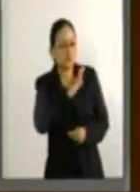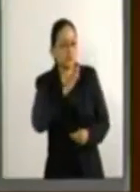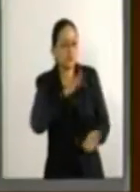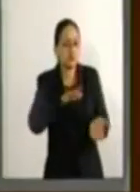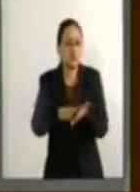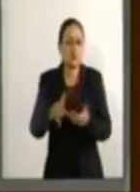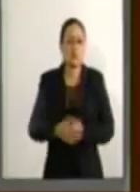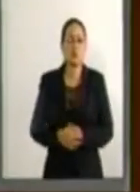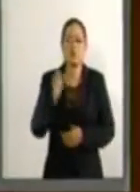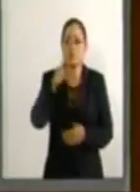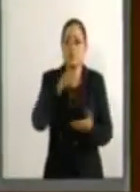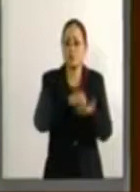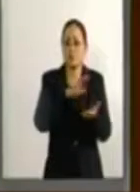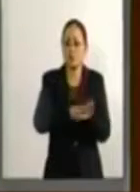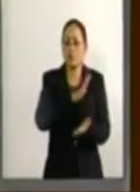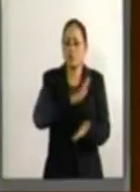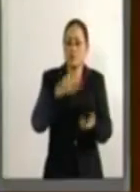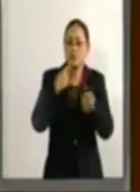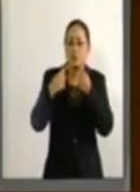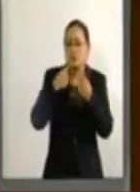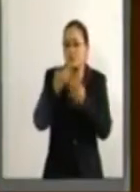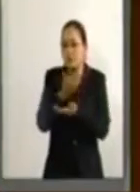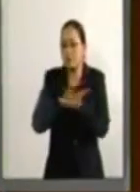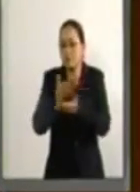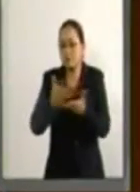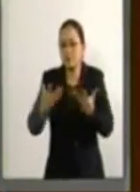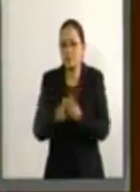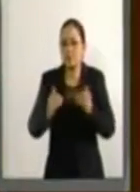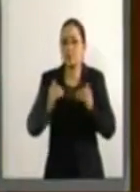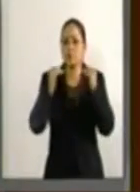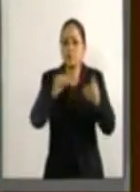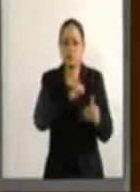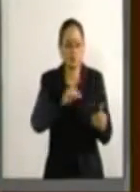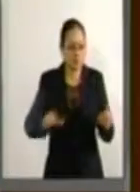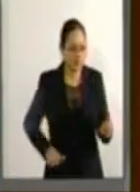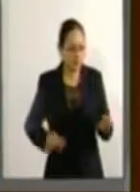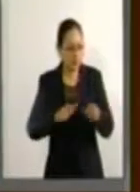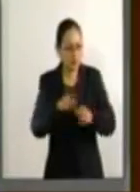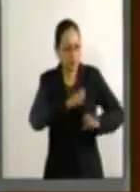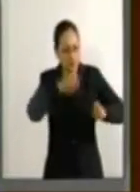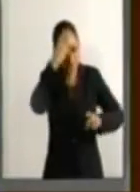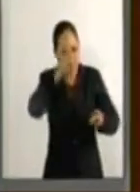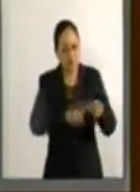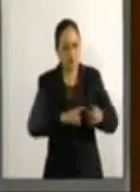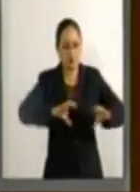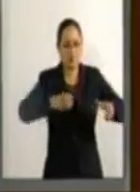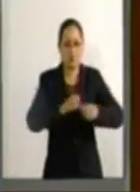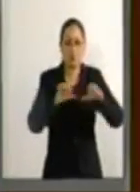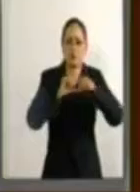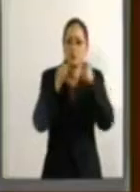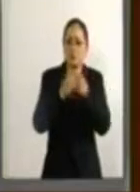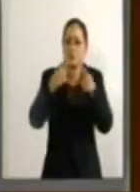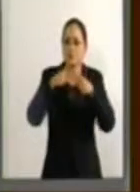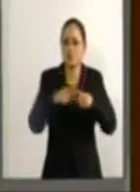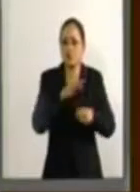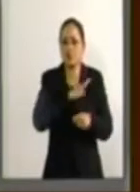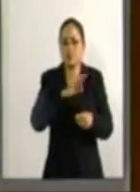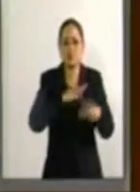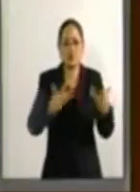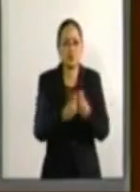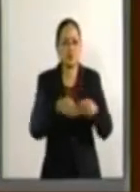así como de establecer un diálogo político de primer nivel con alcaldes, con empresarios y organizaciones. Con un